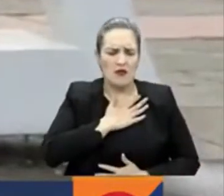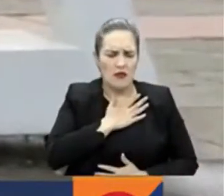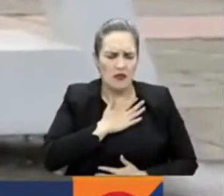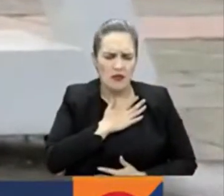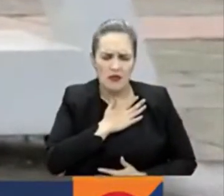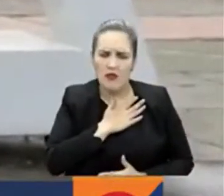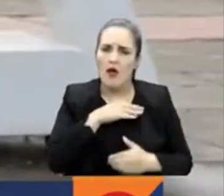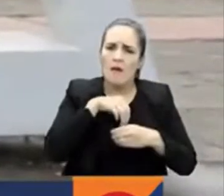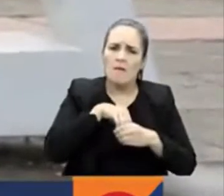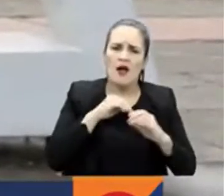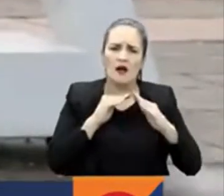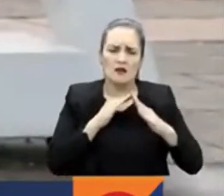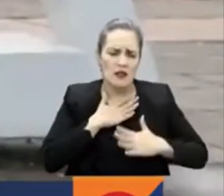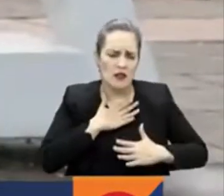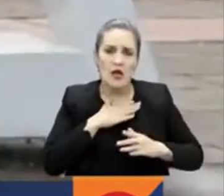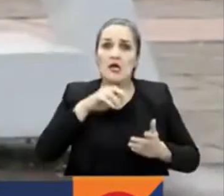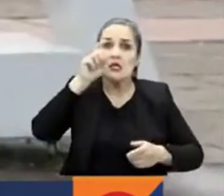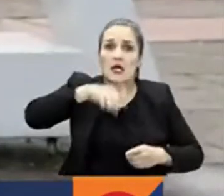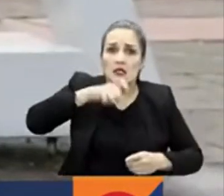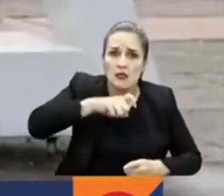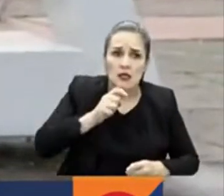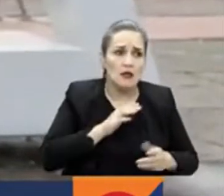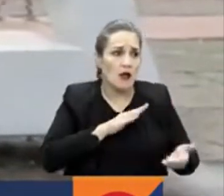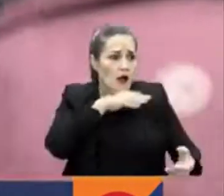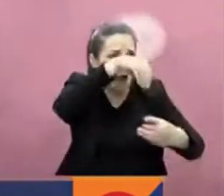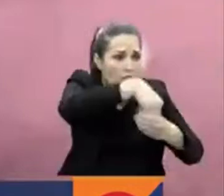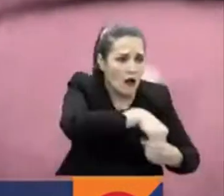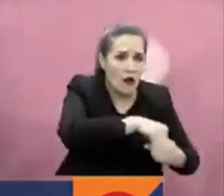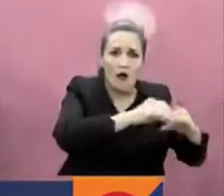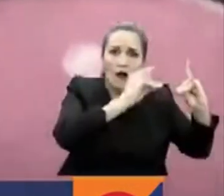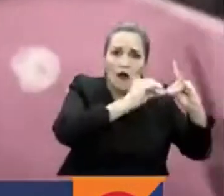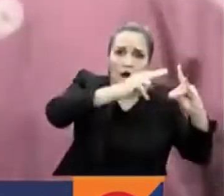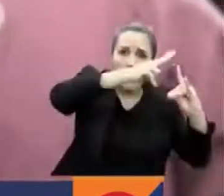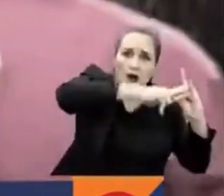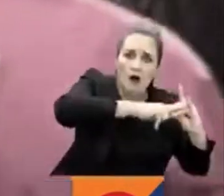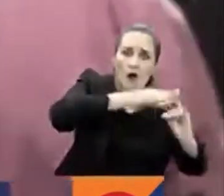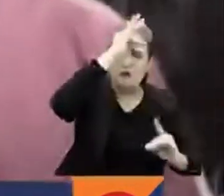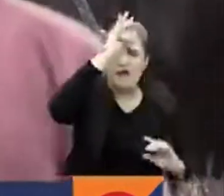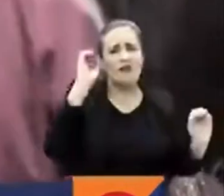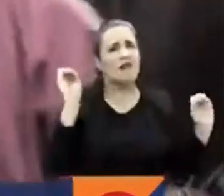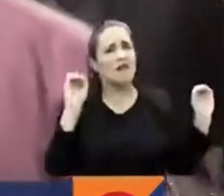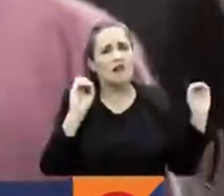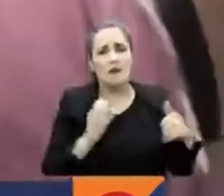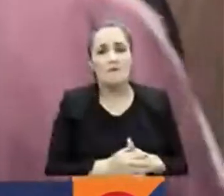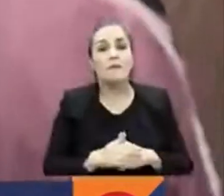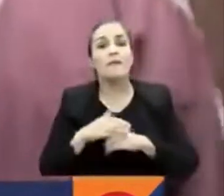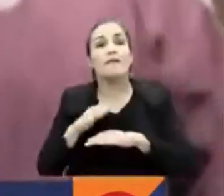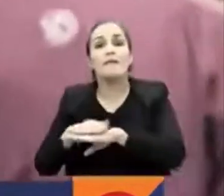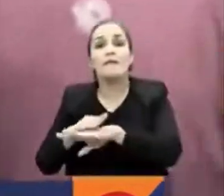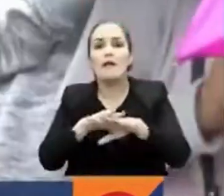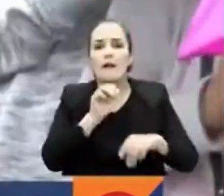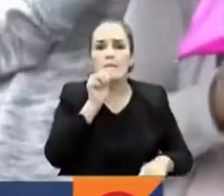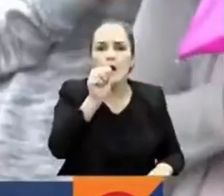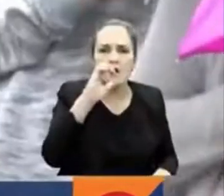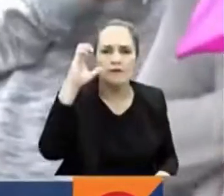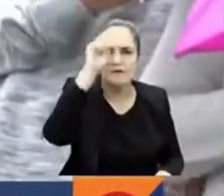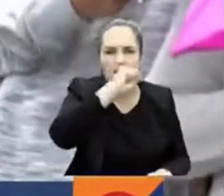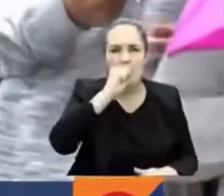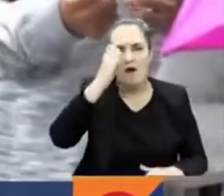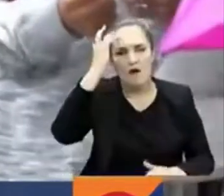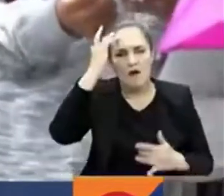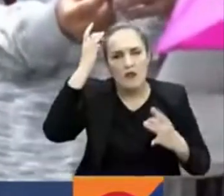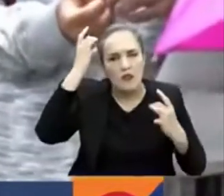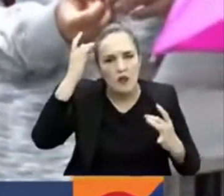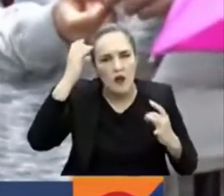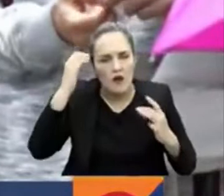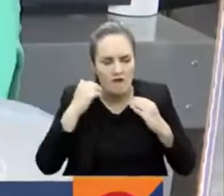maneja en casa, que no requiere hospitalización. Las autoridades invitaron a la población a reconocer la fiebre, con dolores de cabeza